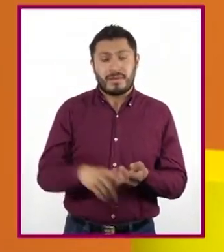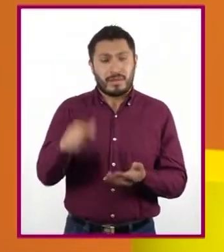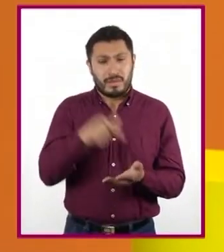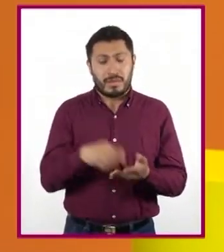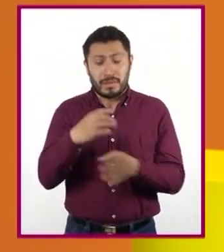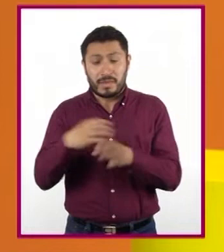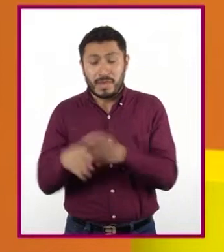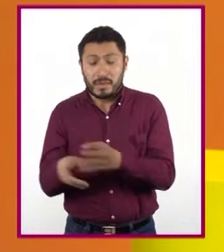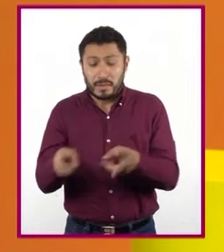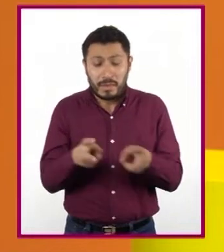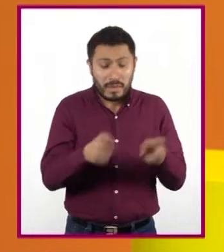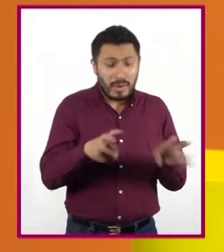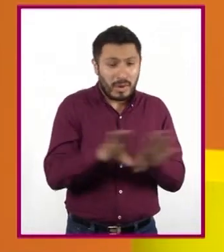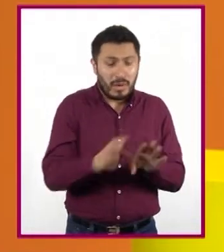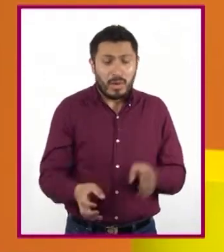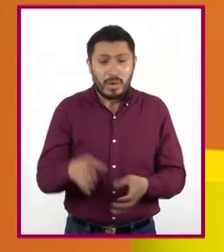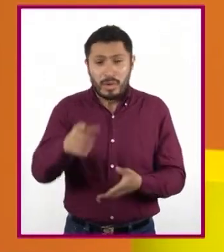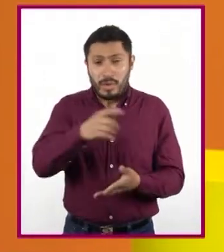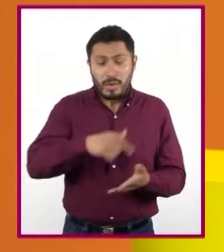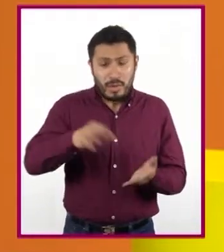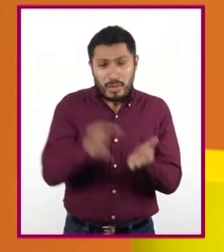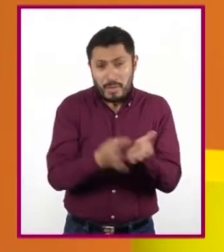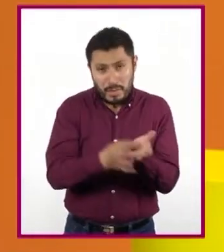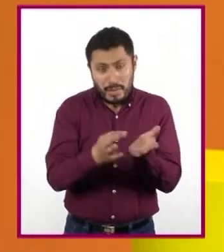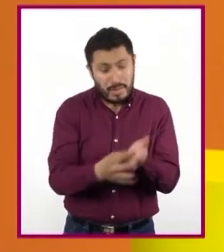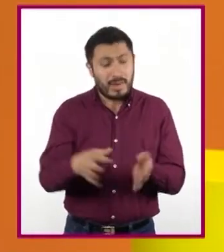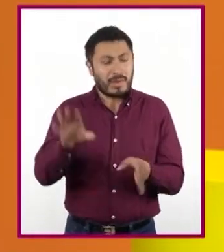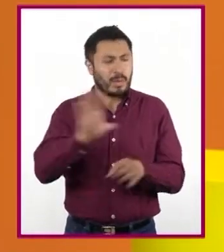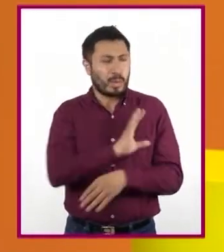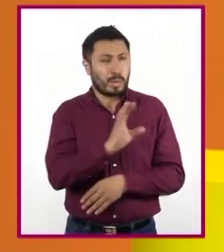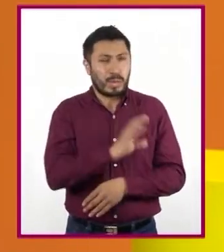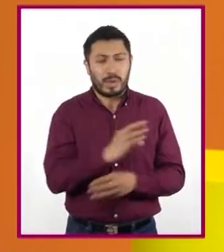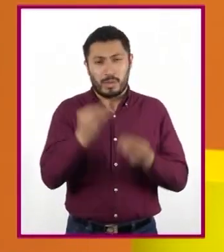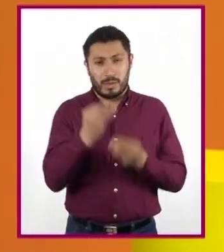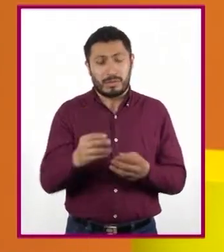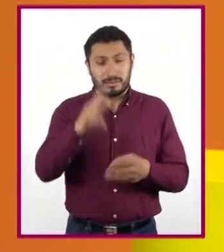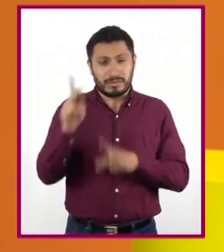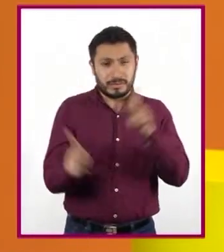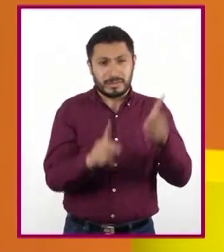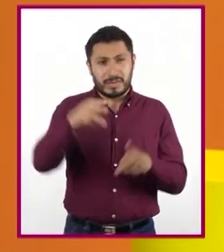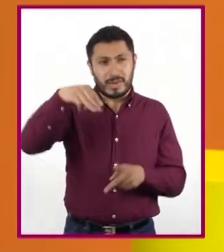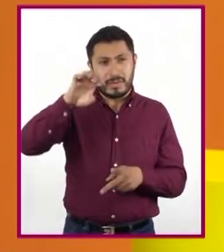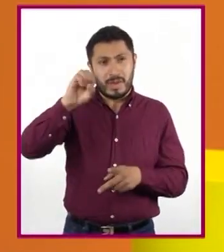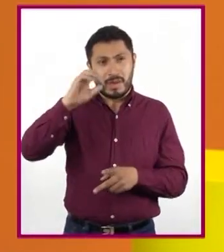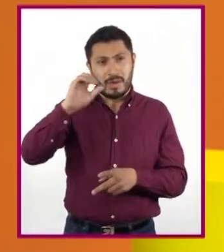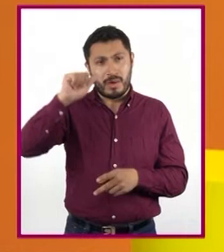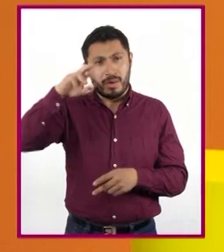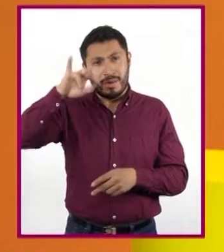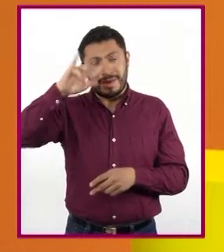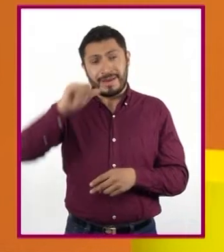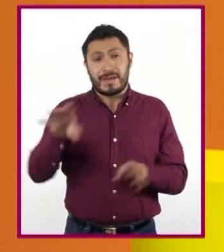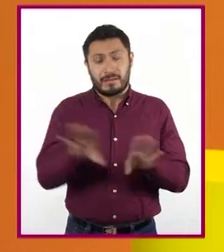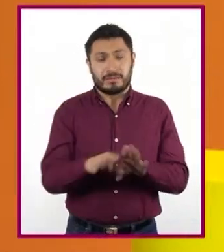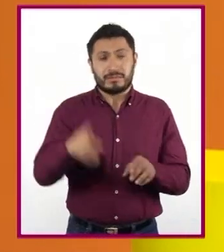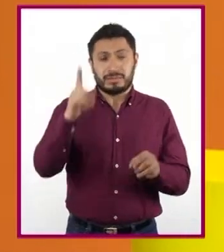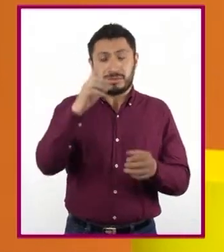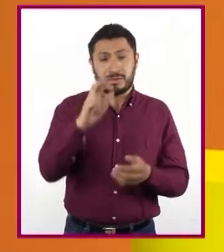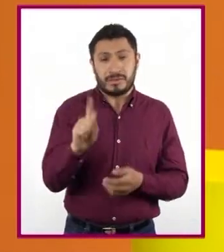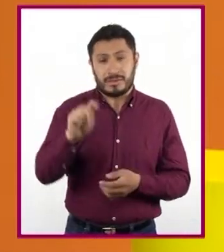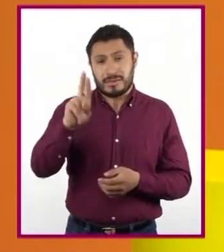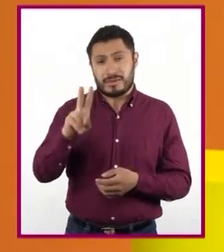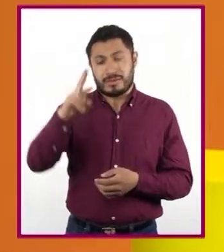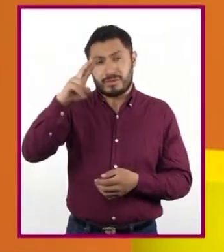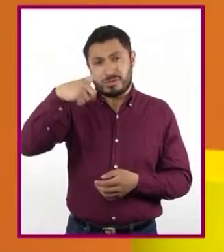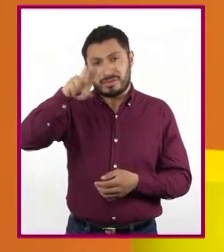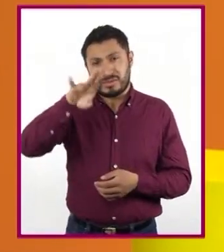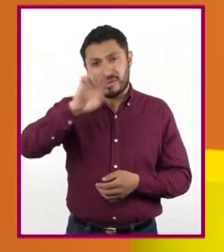productos, principalmente de origen mineral, que eran muy apreciados por los pueblos mesoamericanos, como la turquesa proveniente de la zona de